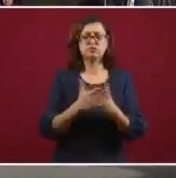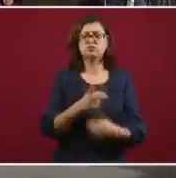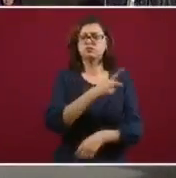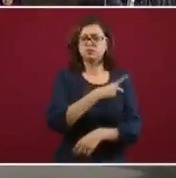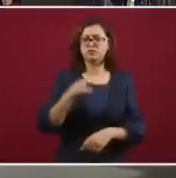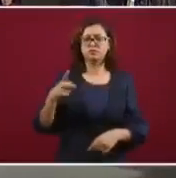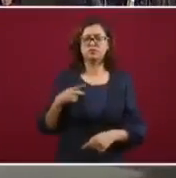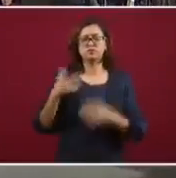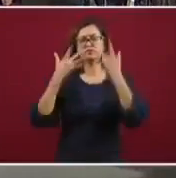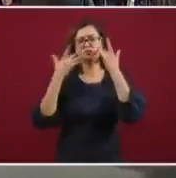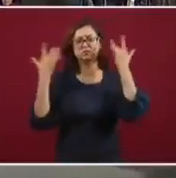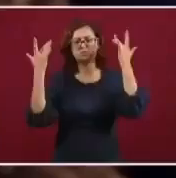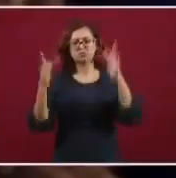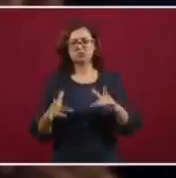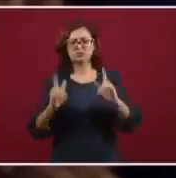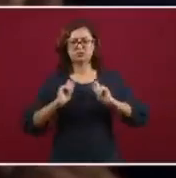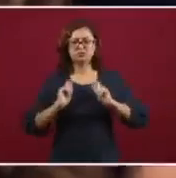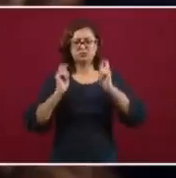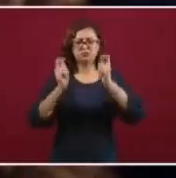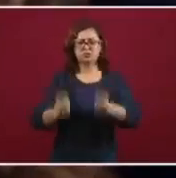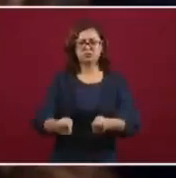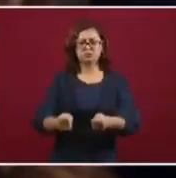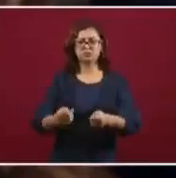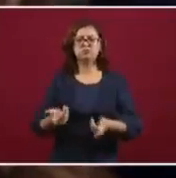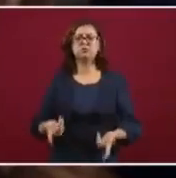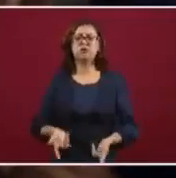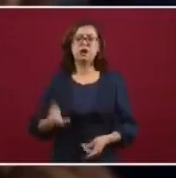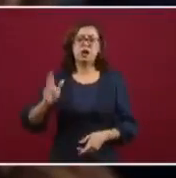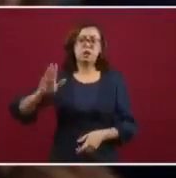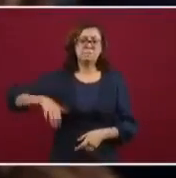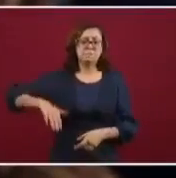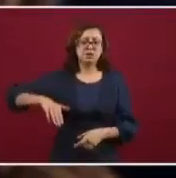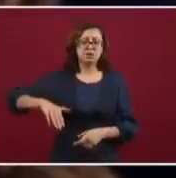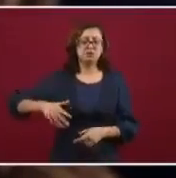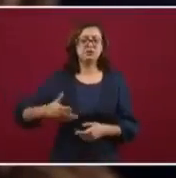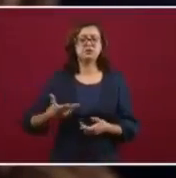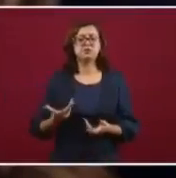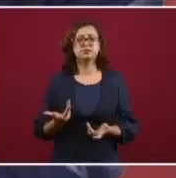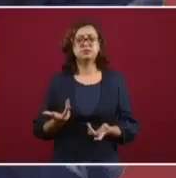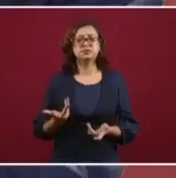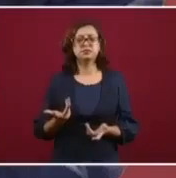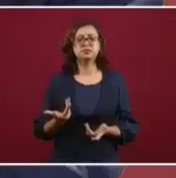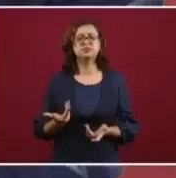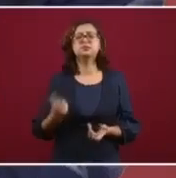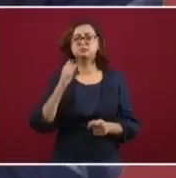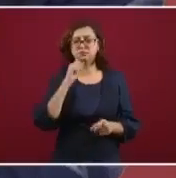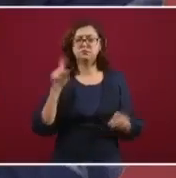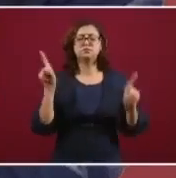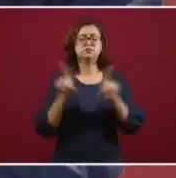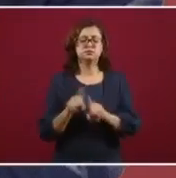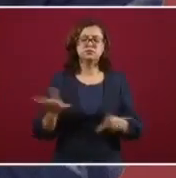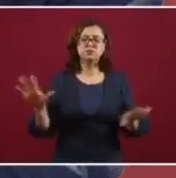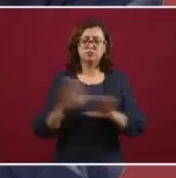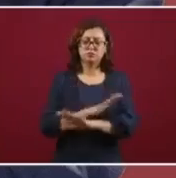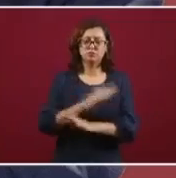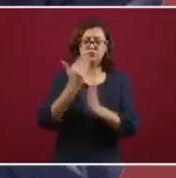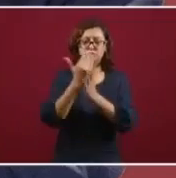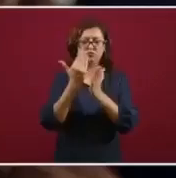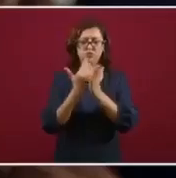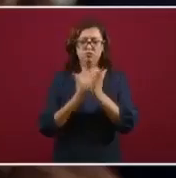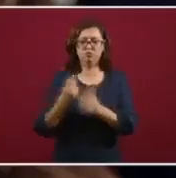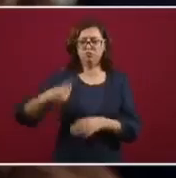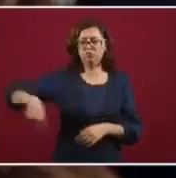de renunciar al cargo que ostentan? Y recientemente, pues también se hizo una modificación para que